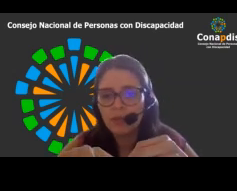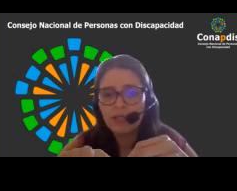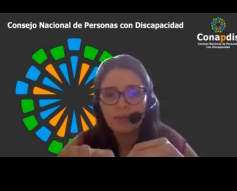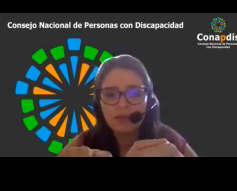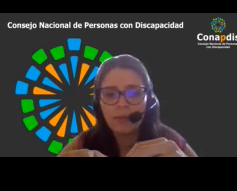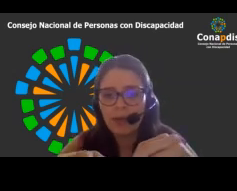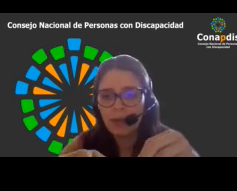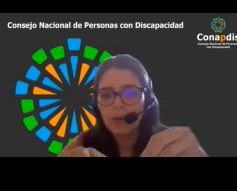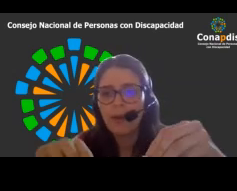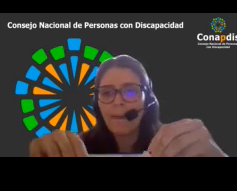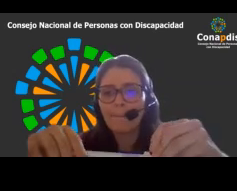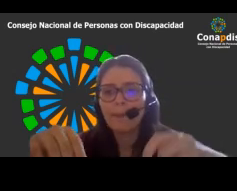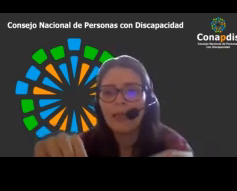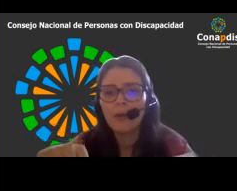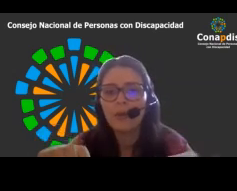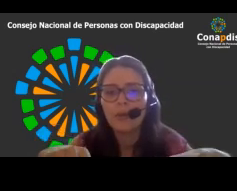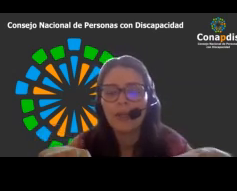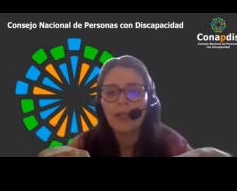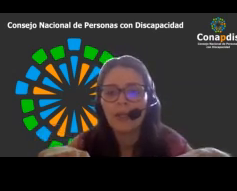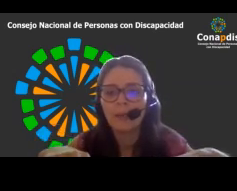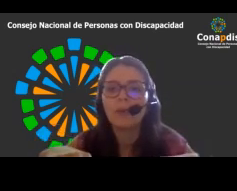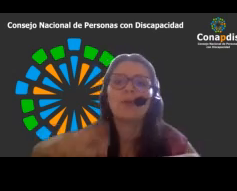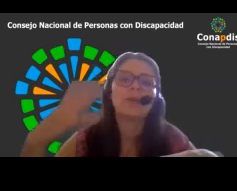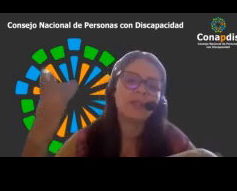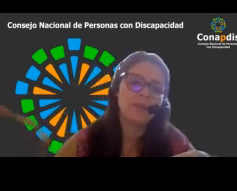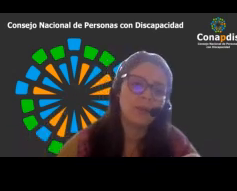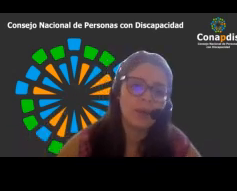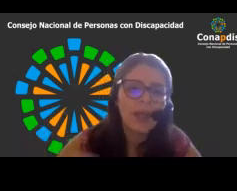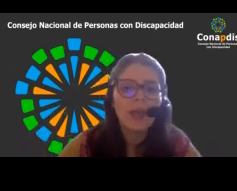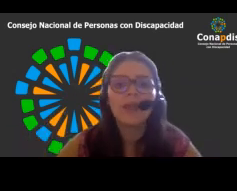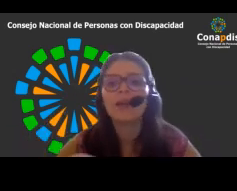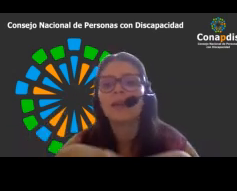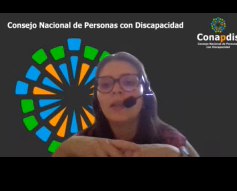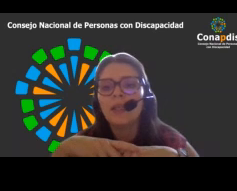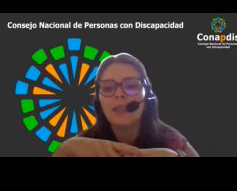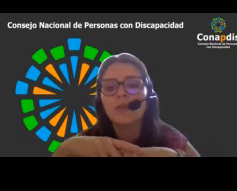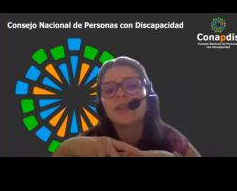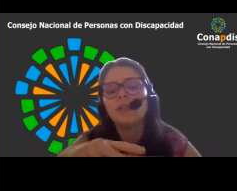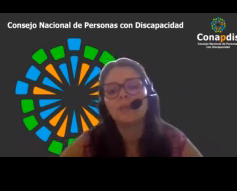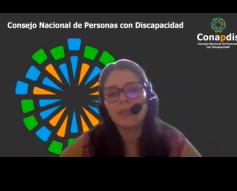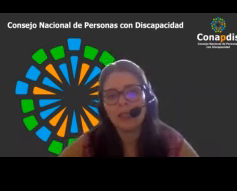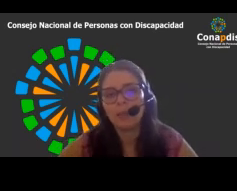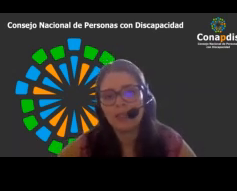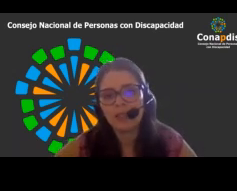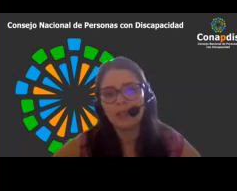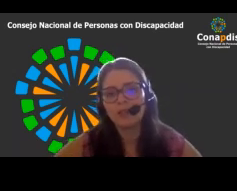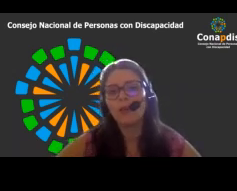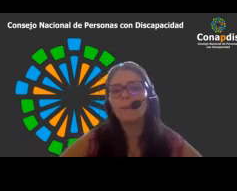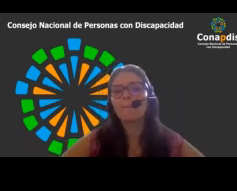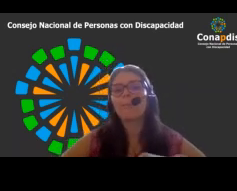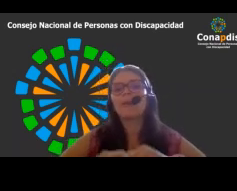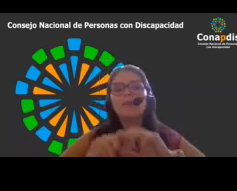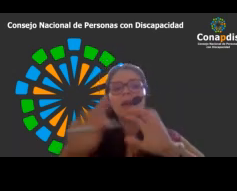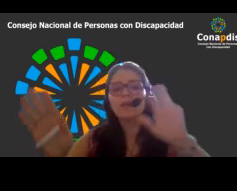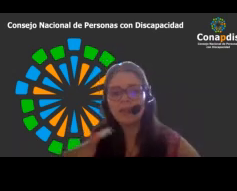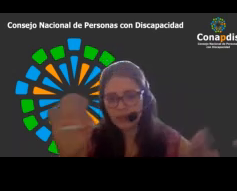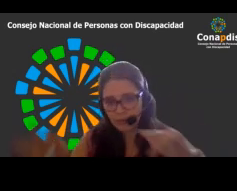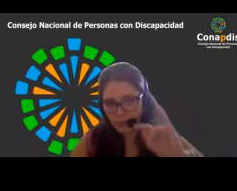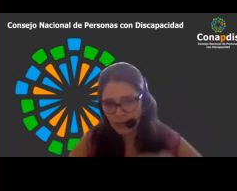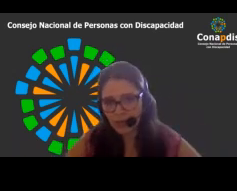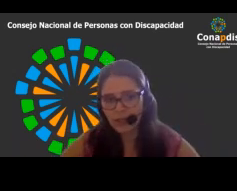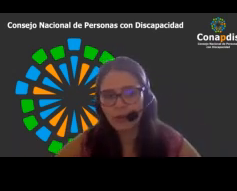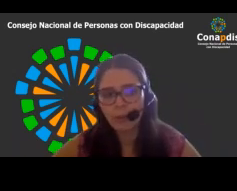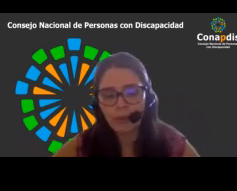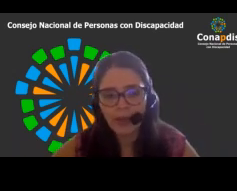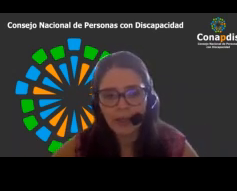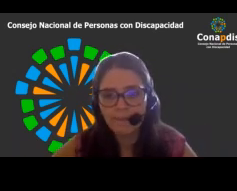ya la hemos lo hacemos hablado pero bueno como este video queda no sé si les pasan la presentación si algún